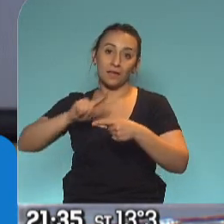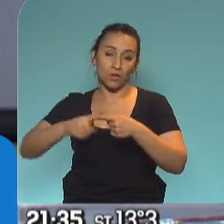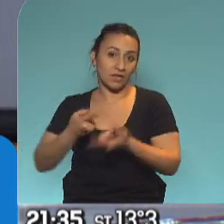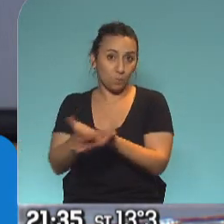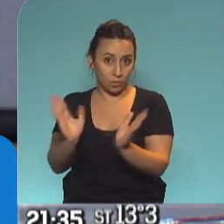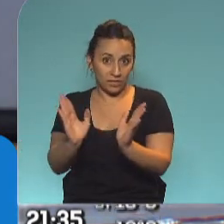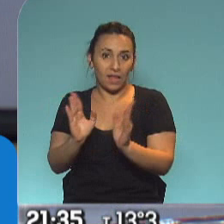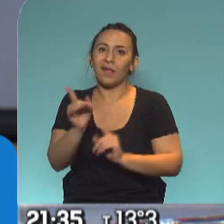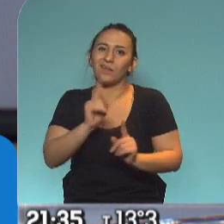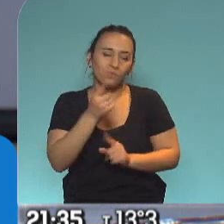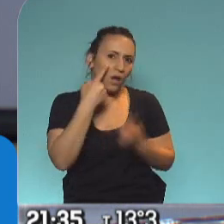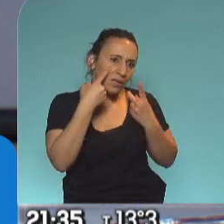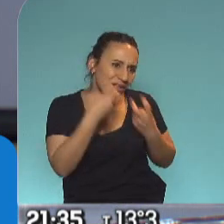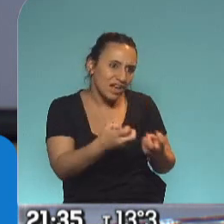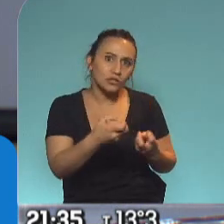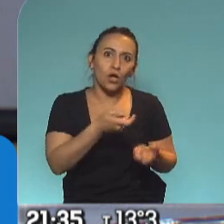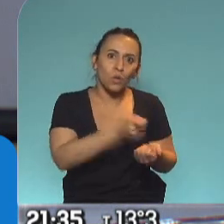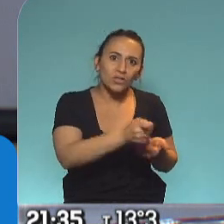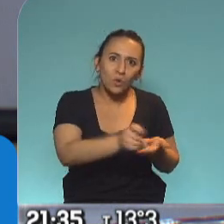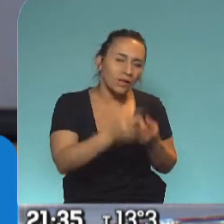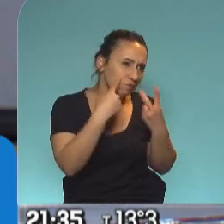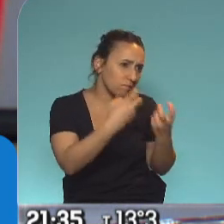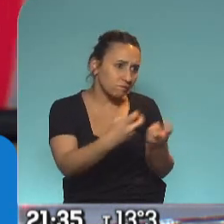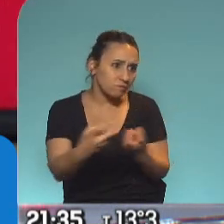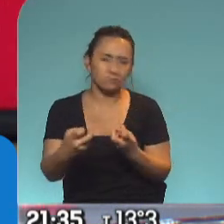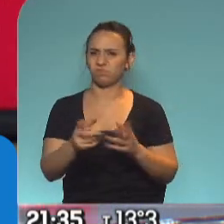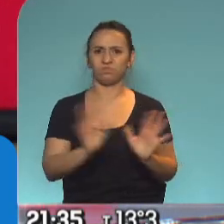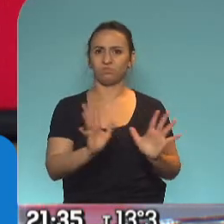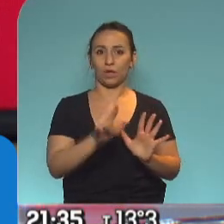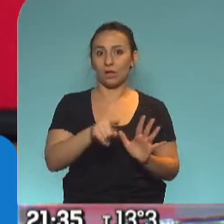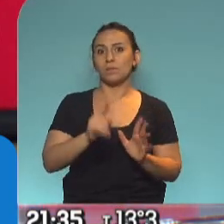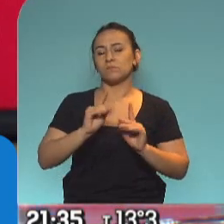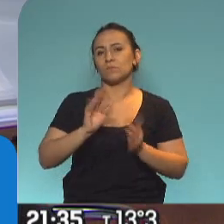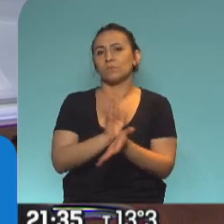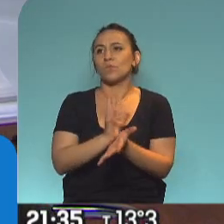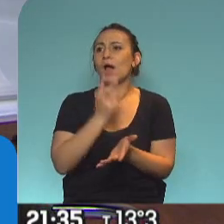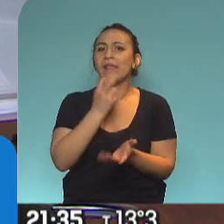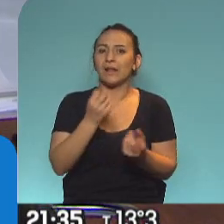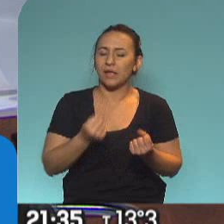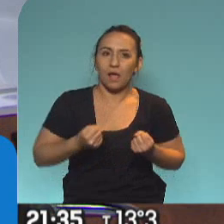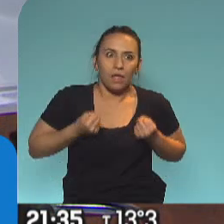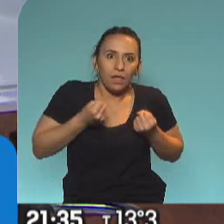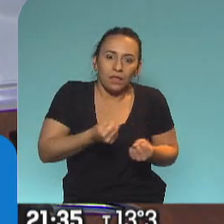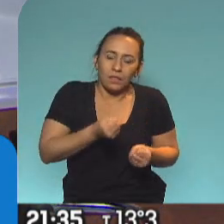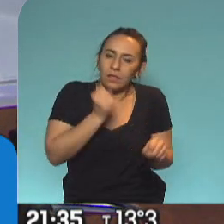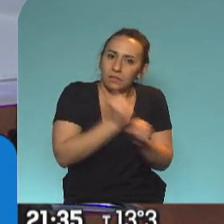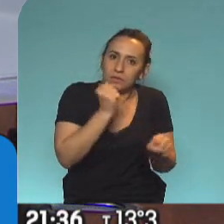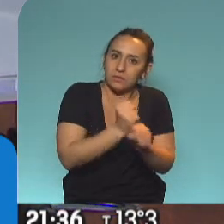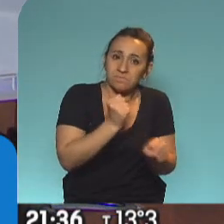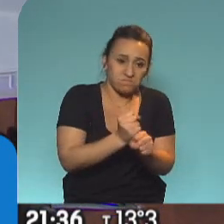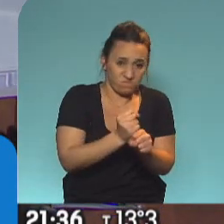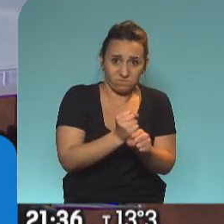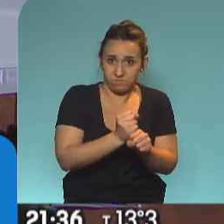eje de la investigación del caso por caso, y mucho menos gastar energías, digamos, en una tarea que tiene